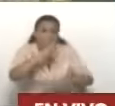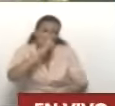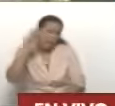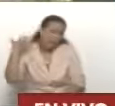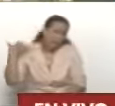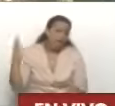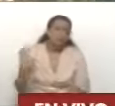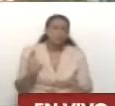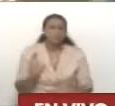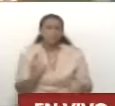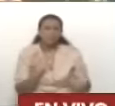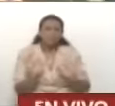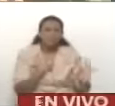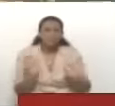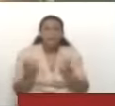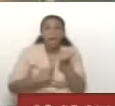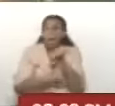época